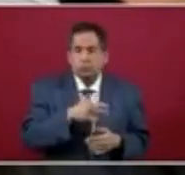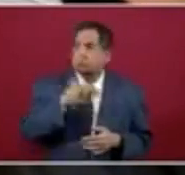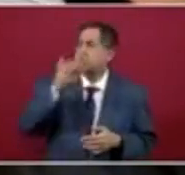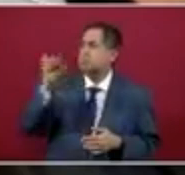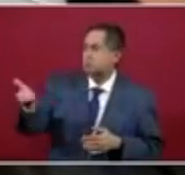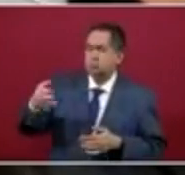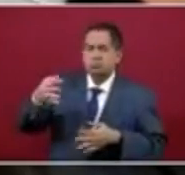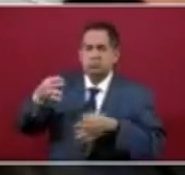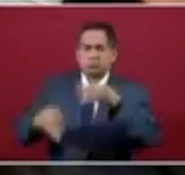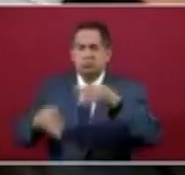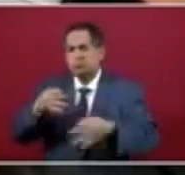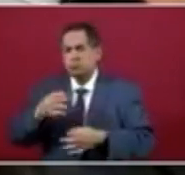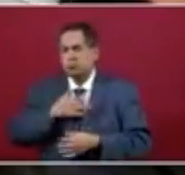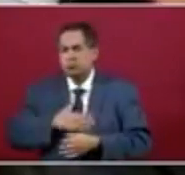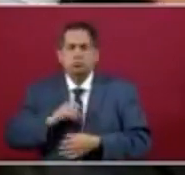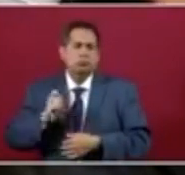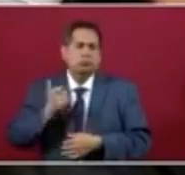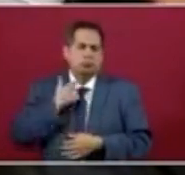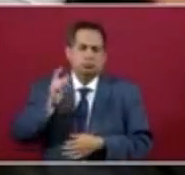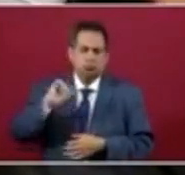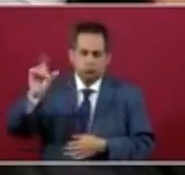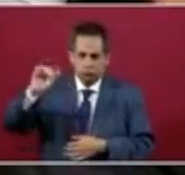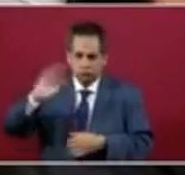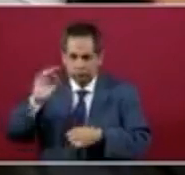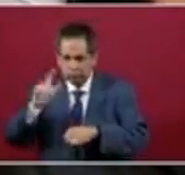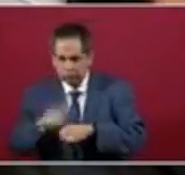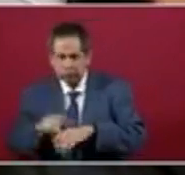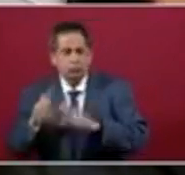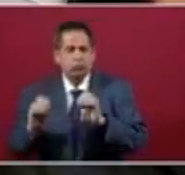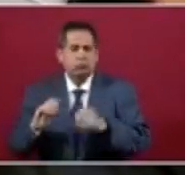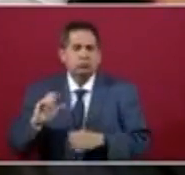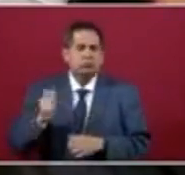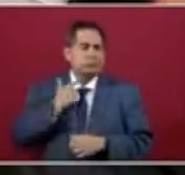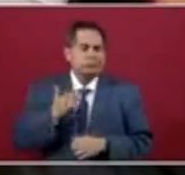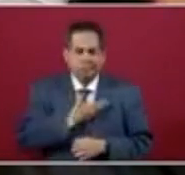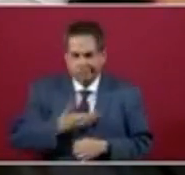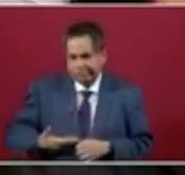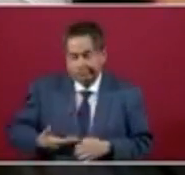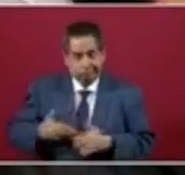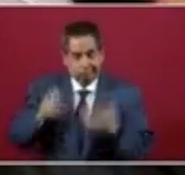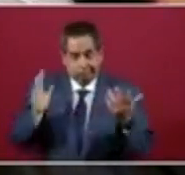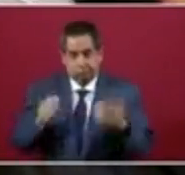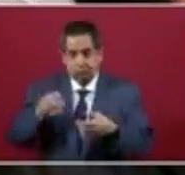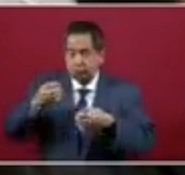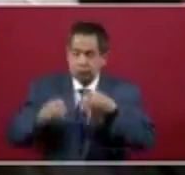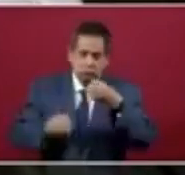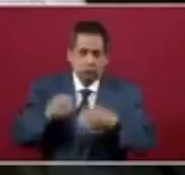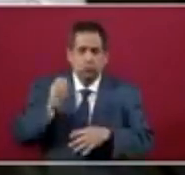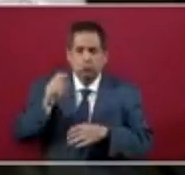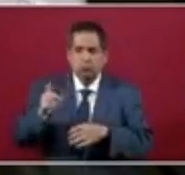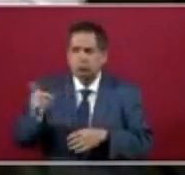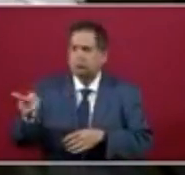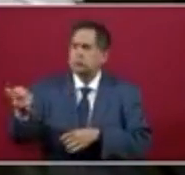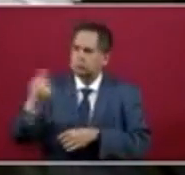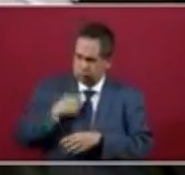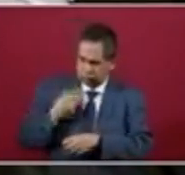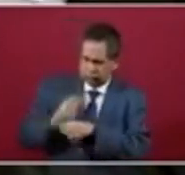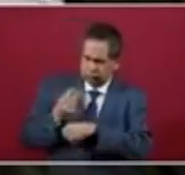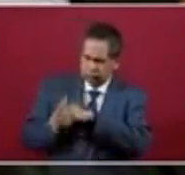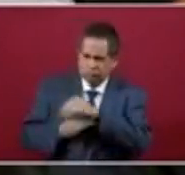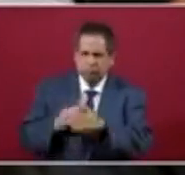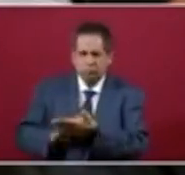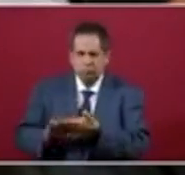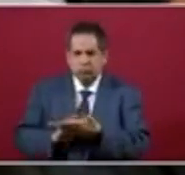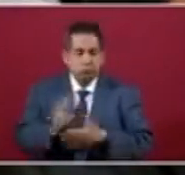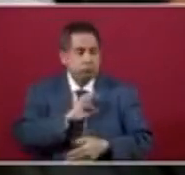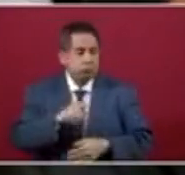juicio a ex funcionarios federales, incluso ex presidentes, un juicio o la reparación del daño? ¿Las víctimas